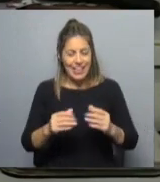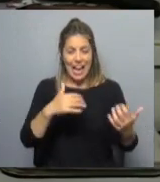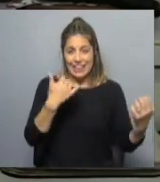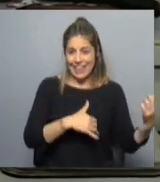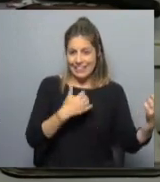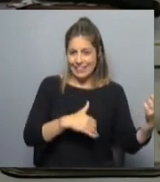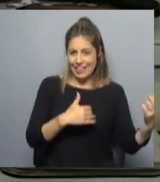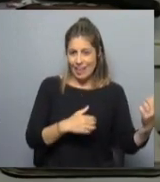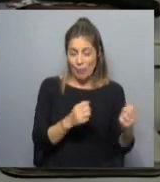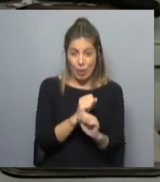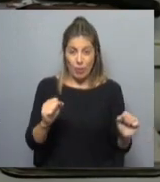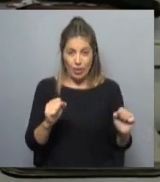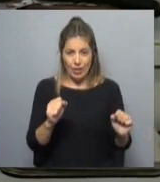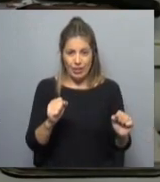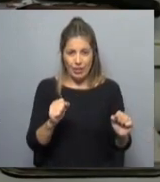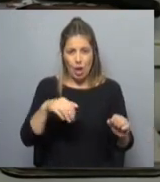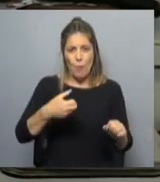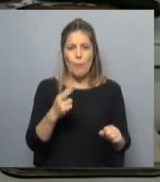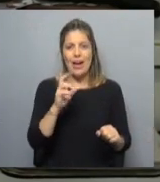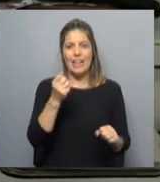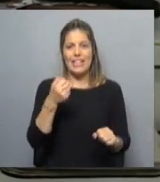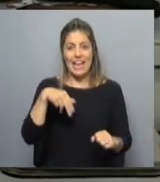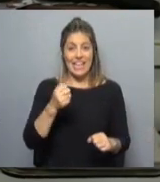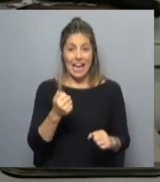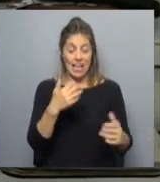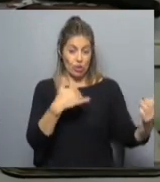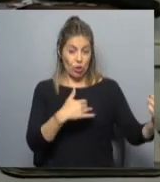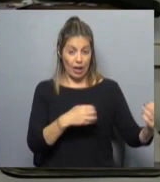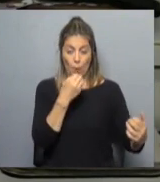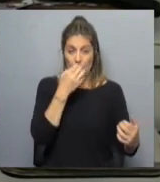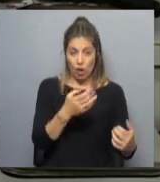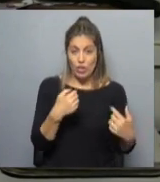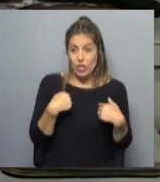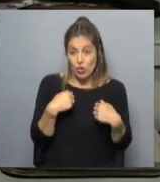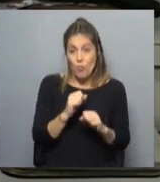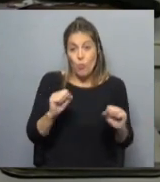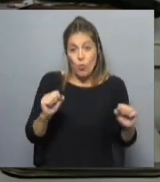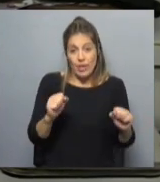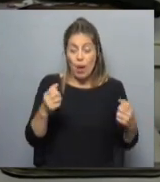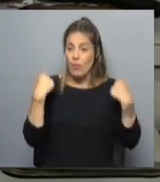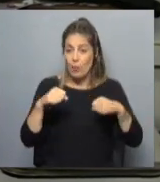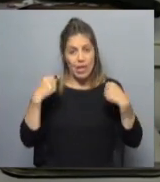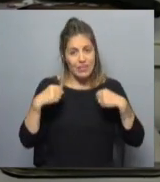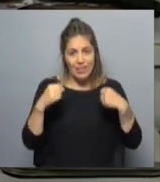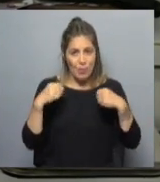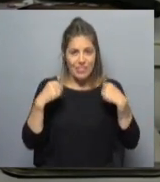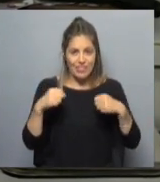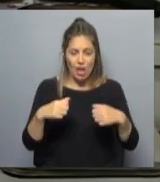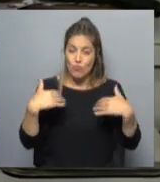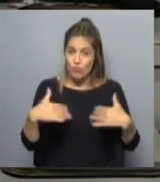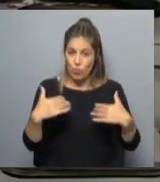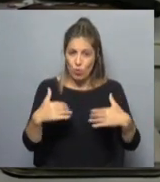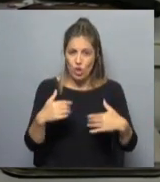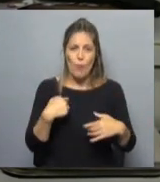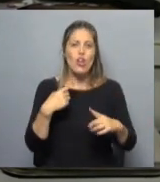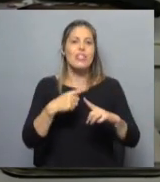tocar. Mariana tocaba la guitarra mucho mejor que yo y yo me defendí porque ensayé como loca. Pero ya te digo, no